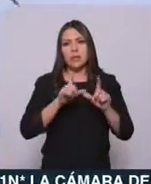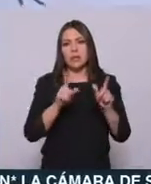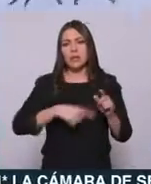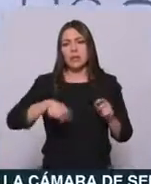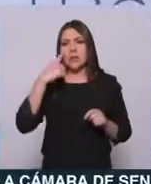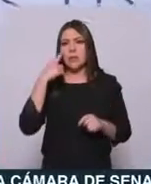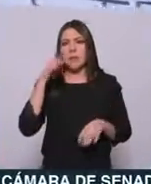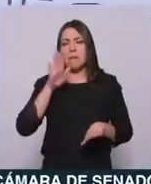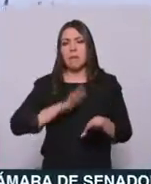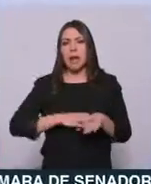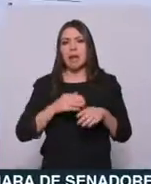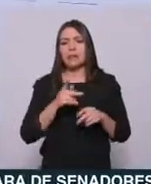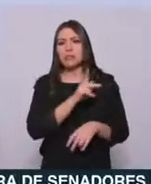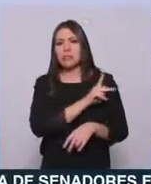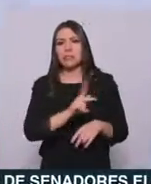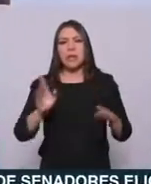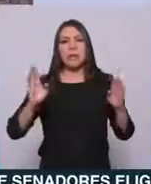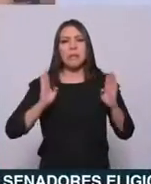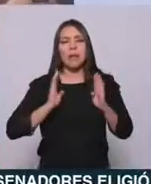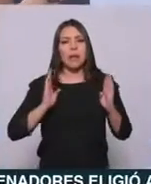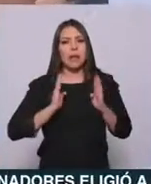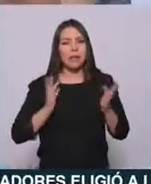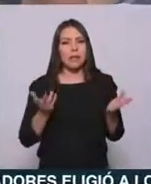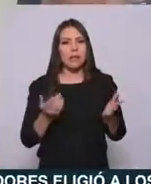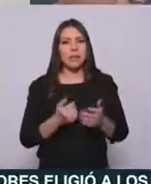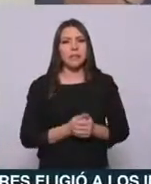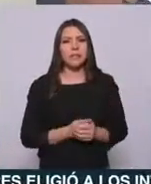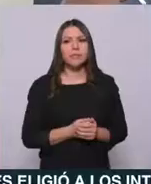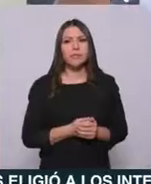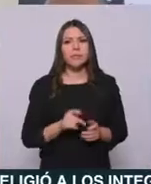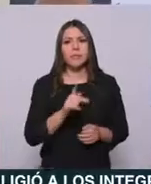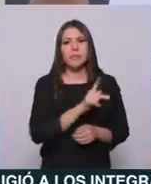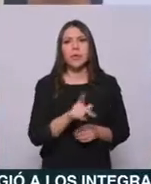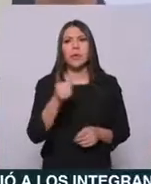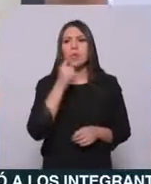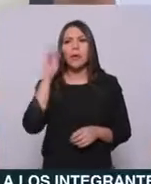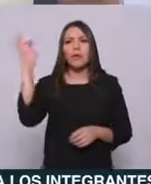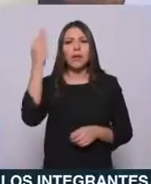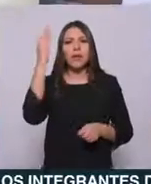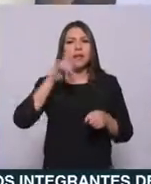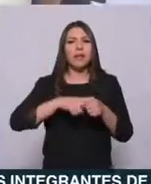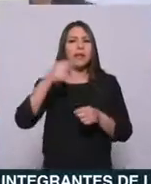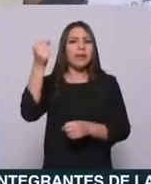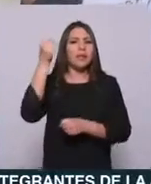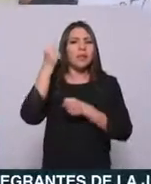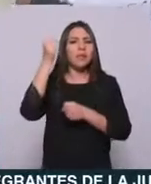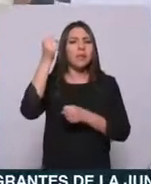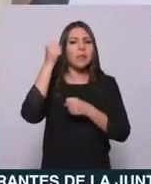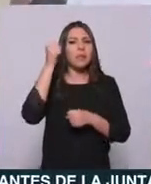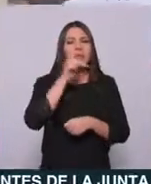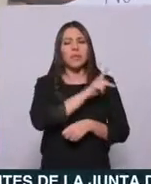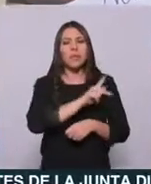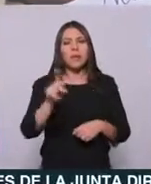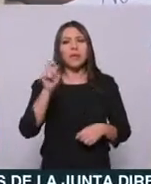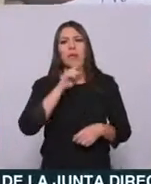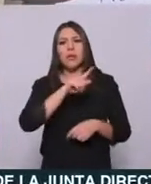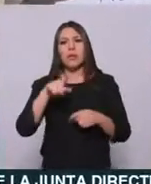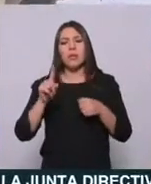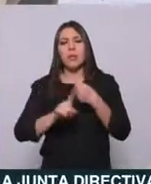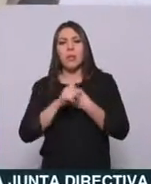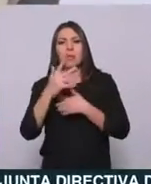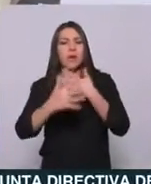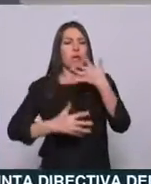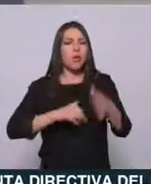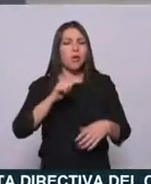¿Cómo queda la imagen de la Policía Federal ante los ciudadanos de nuestro país después de las protestas, las manifestaciones, incluso los conatos de bronca que vimos